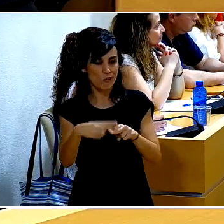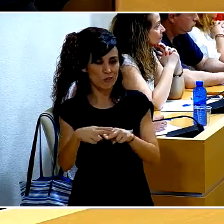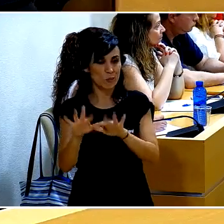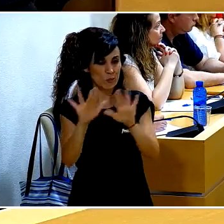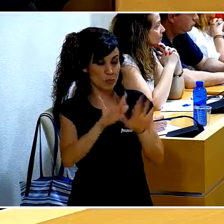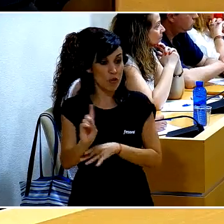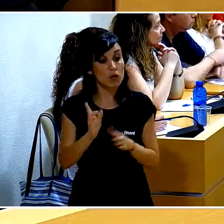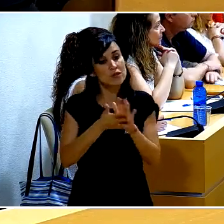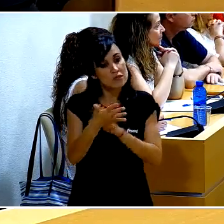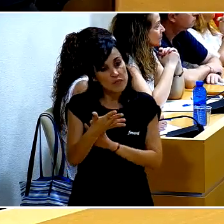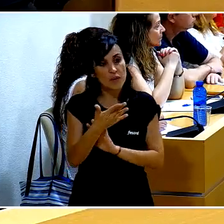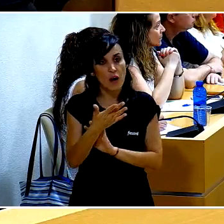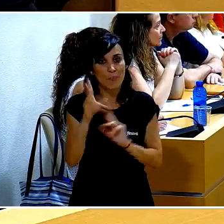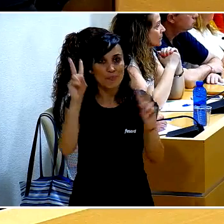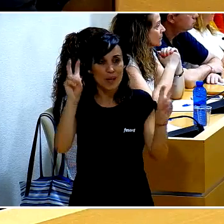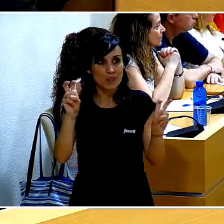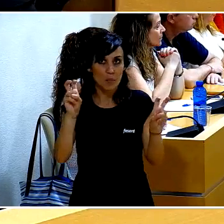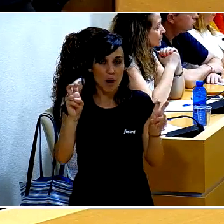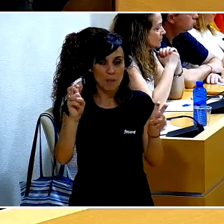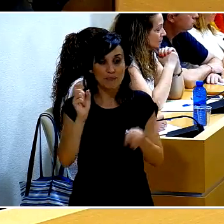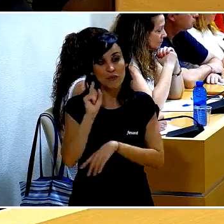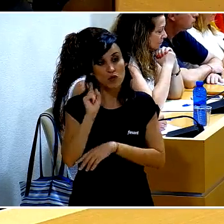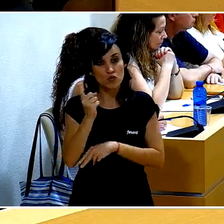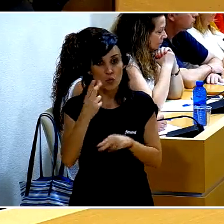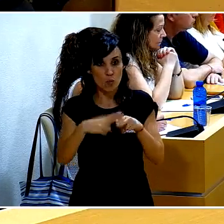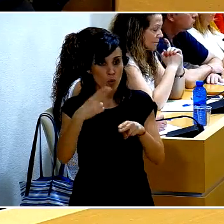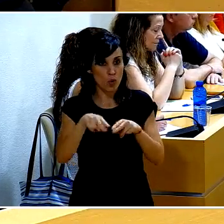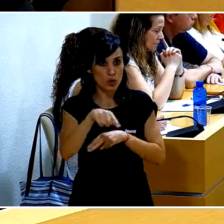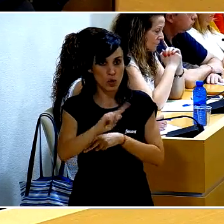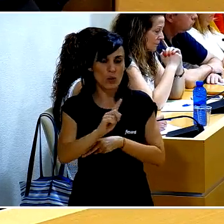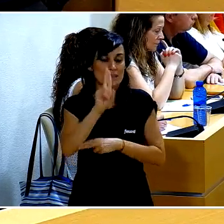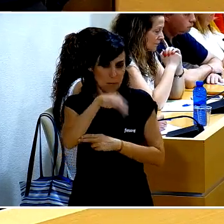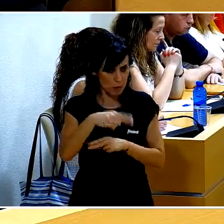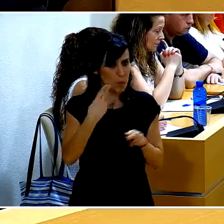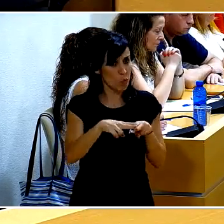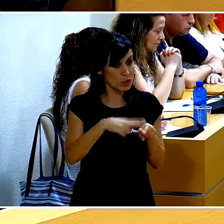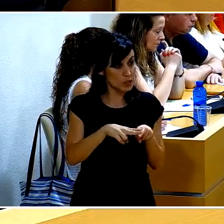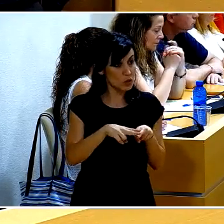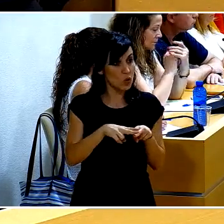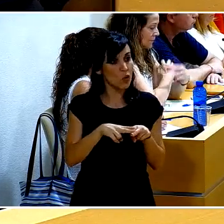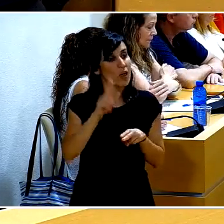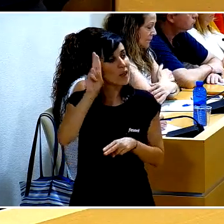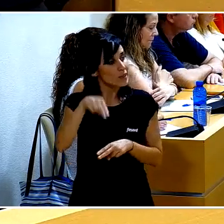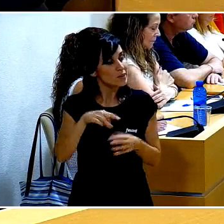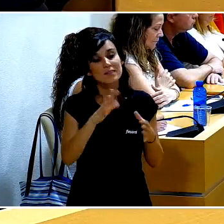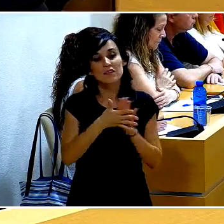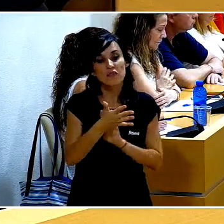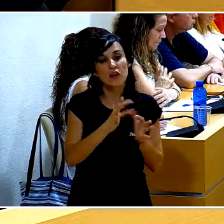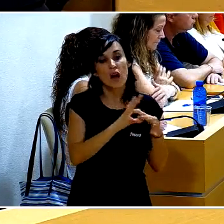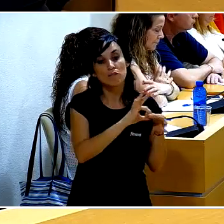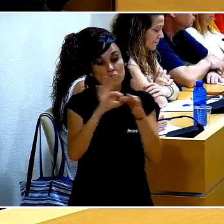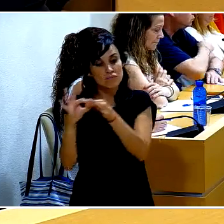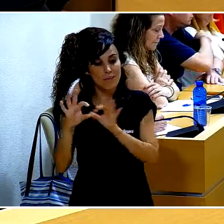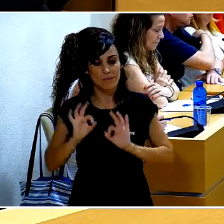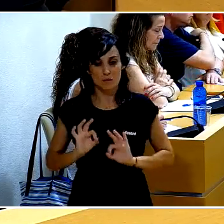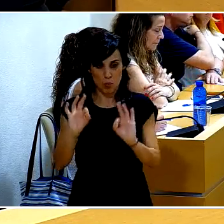una cuestión de carácter exclusivamente político, que también. Se trata de una vinculación muy